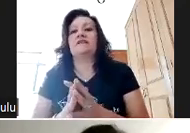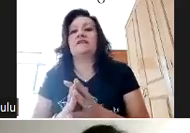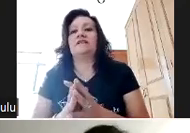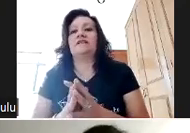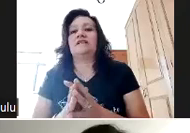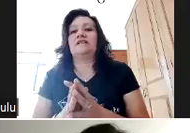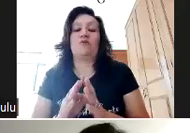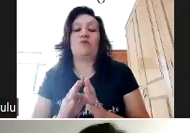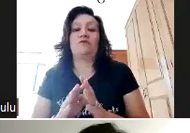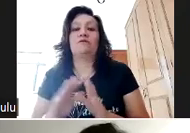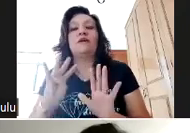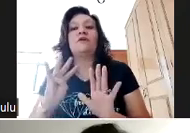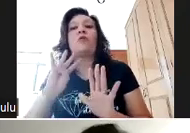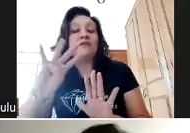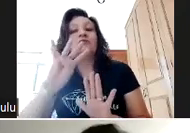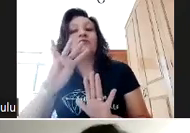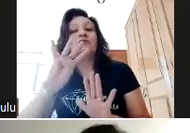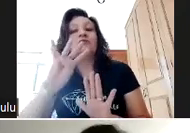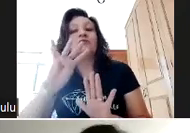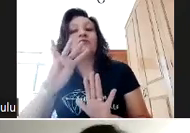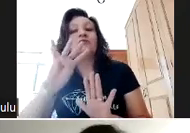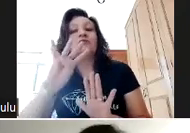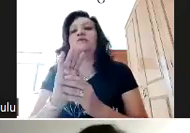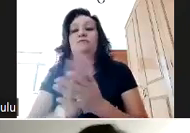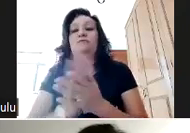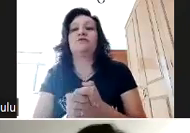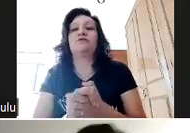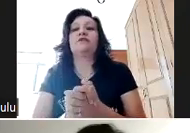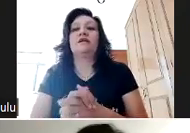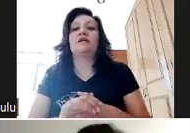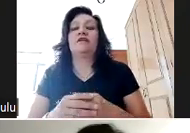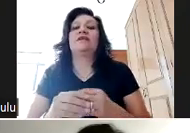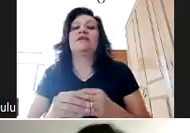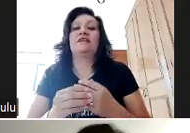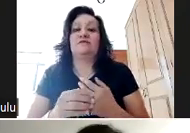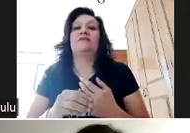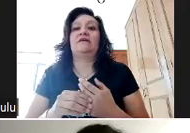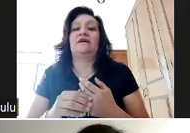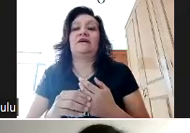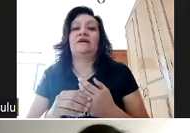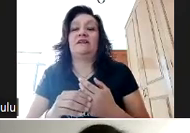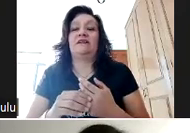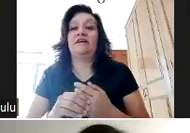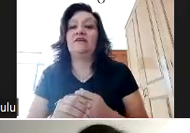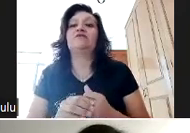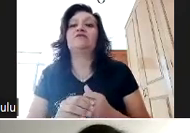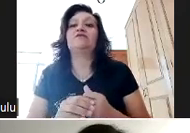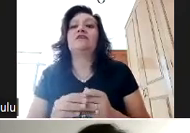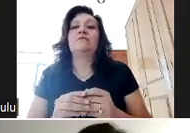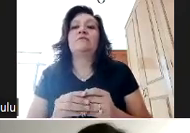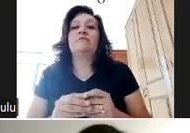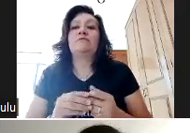les voy a hablar de Juan hay cuatro tipos de prospectos y Ahorita les voy a hablar de